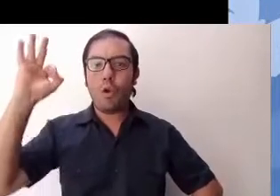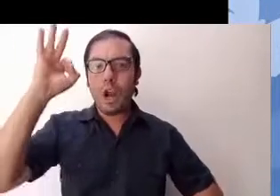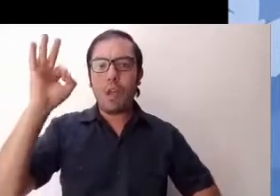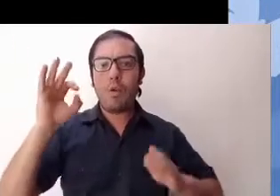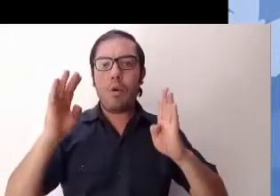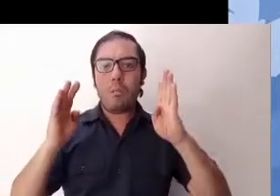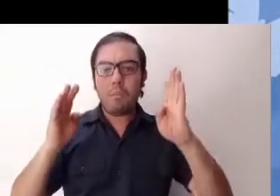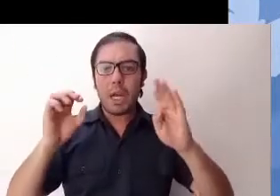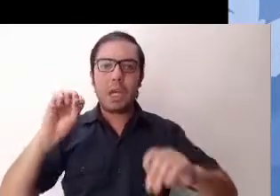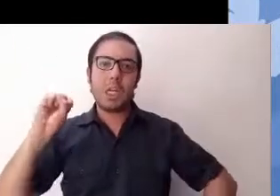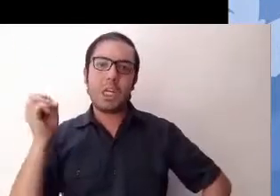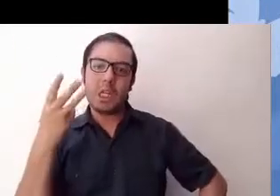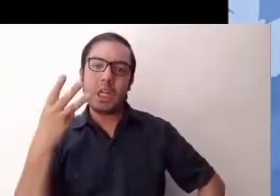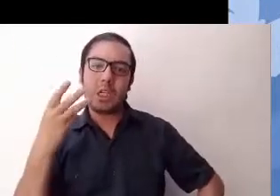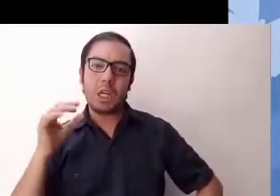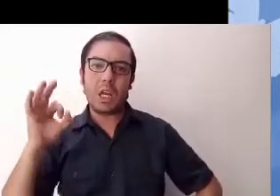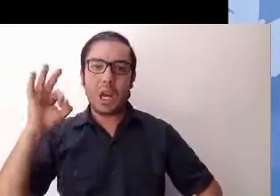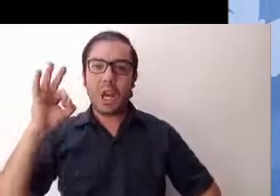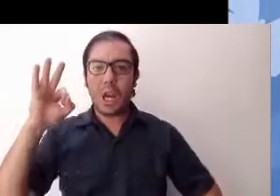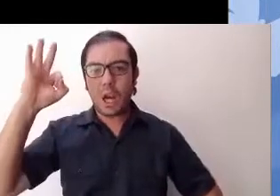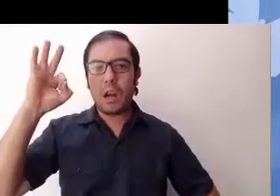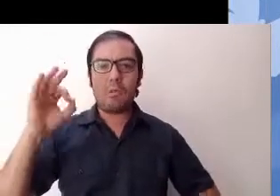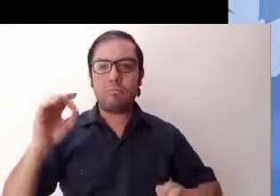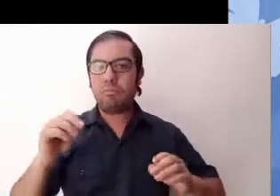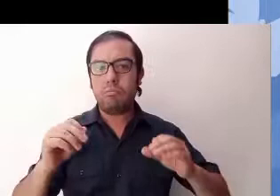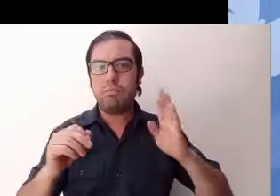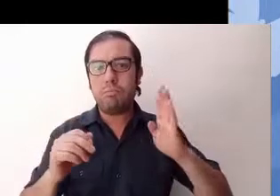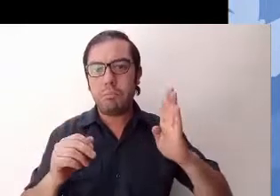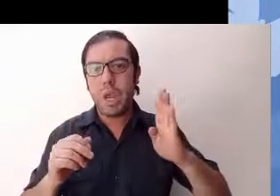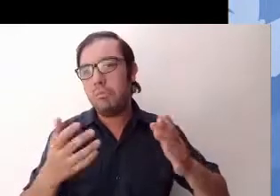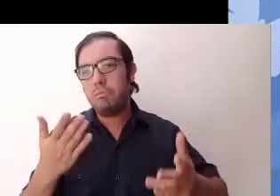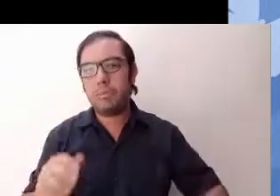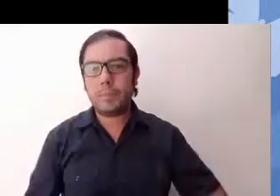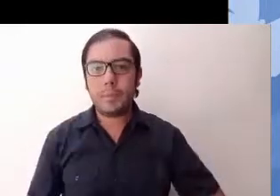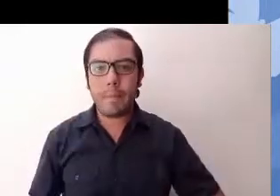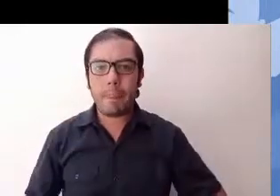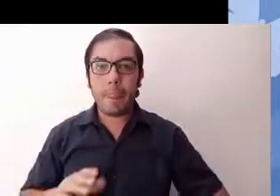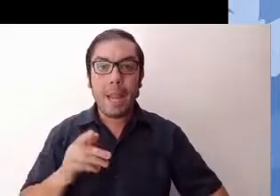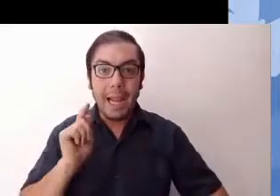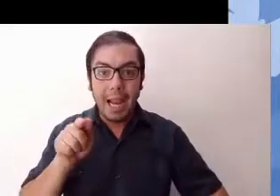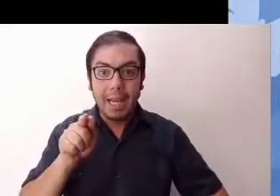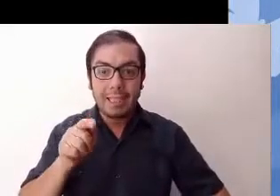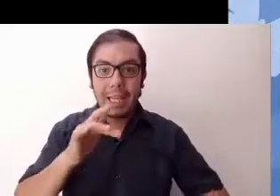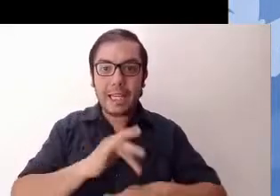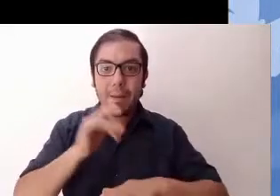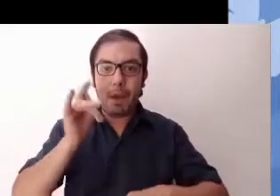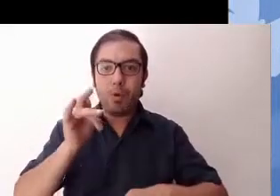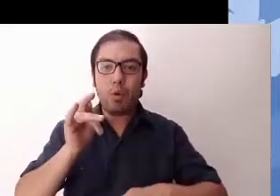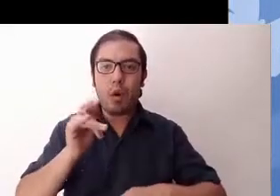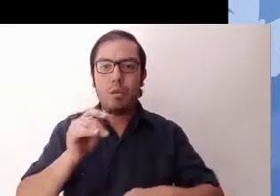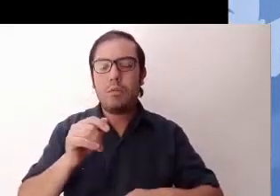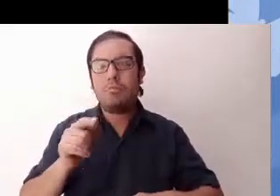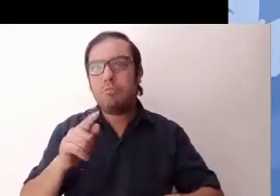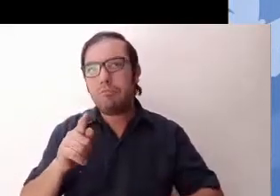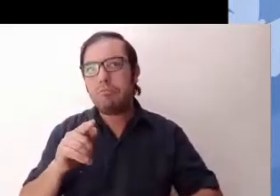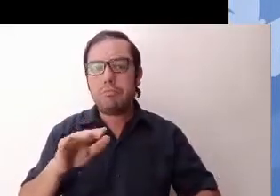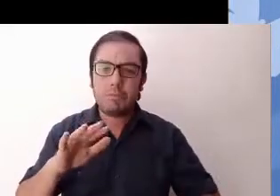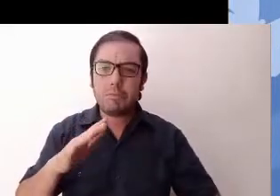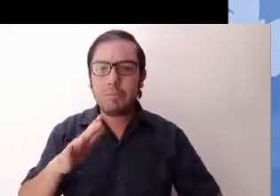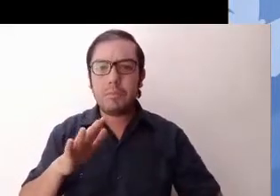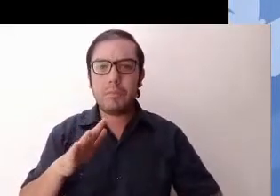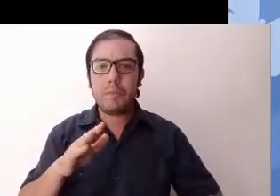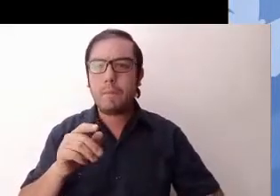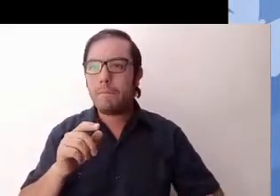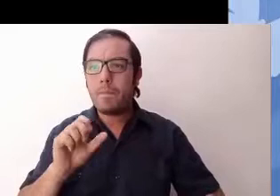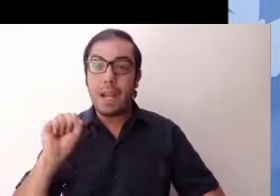sobre todo las de primer grado, son las de menos complejidad, son las quemaduras que se generan por el sol. Todos aquí nos hemos quemado alguna vez por el sol,